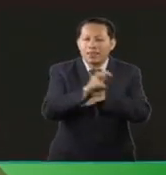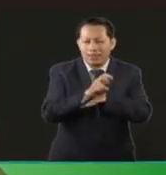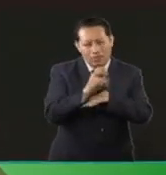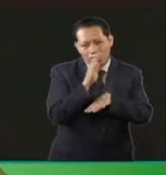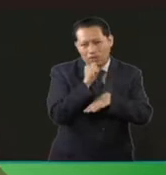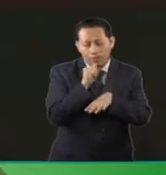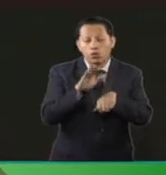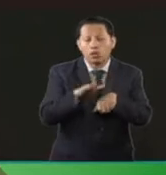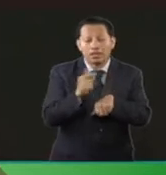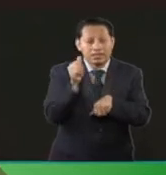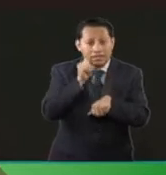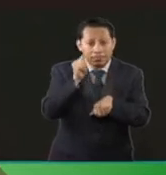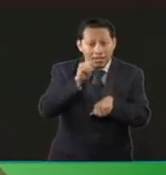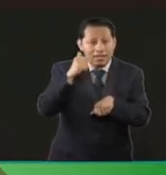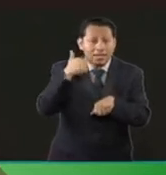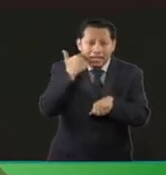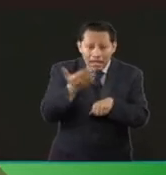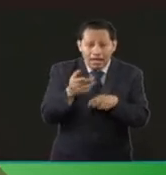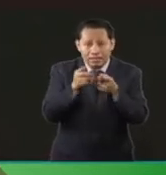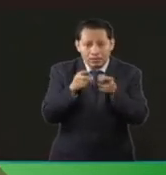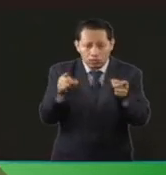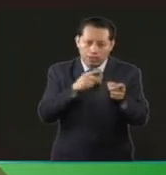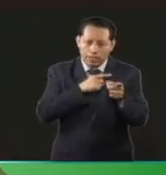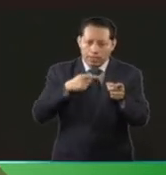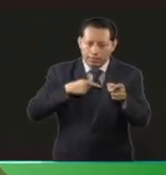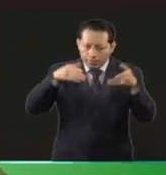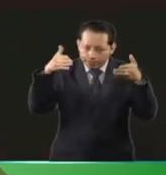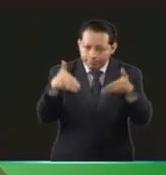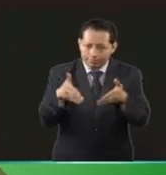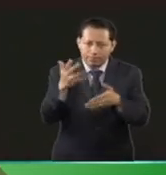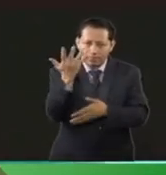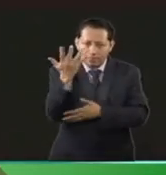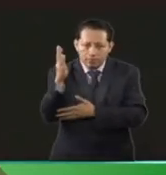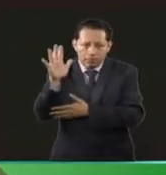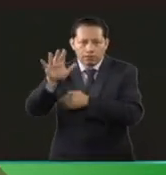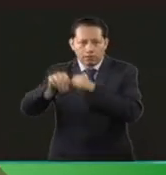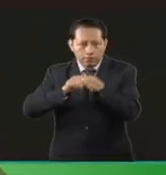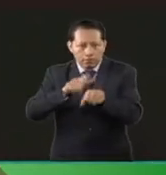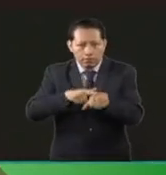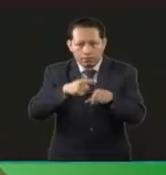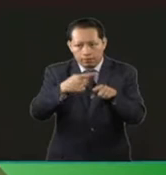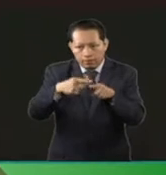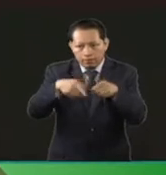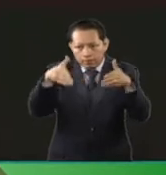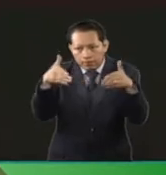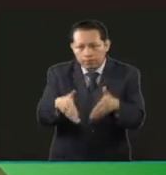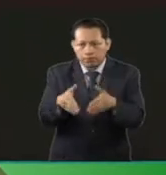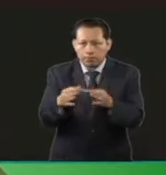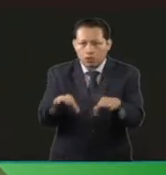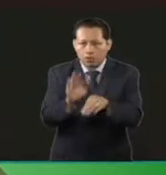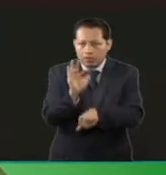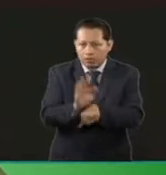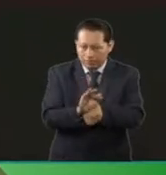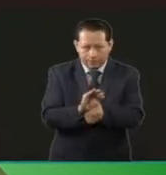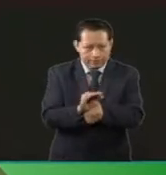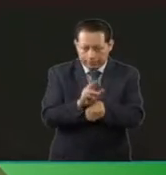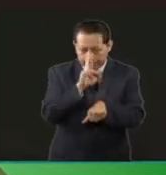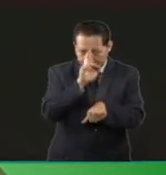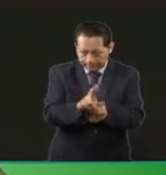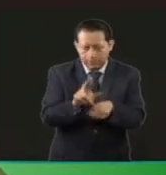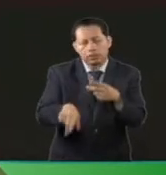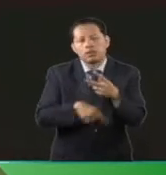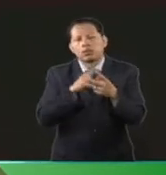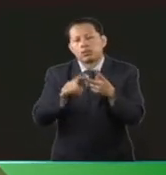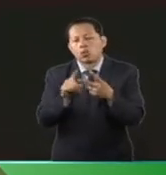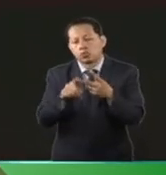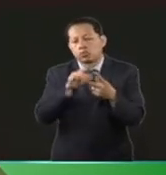de considerar la visión ambiental y la preservación de nuestros recursos naturales dos las nuevas vías